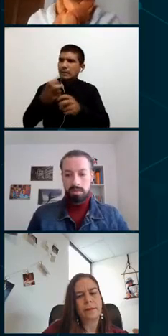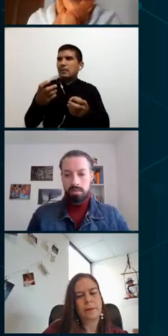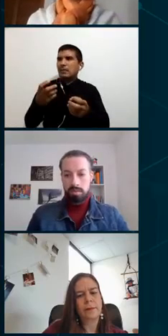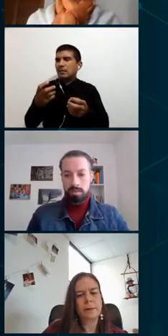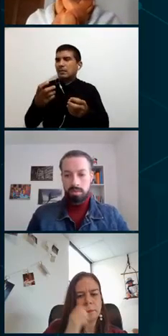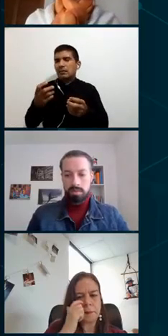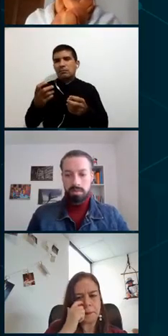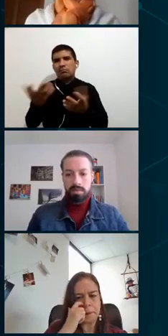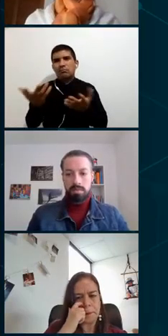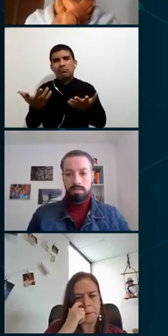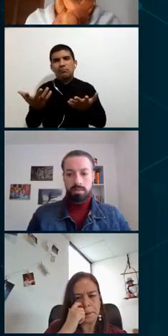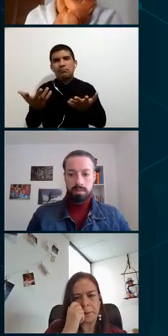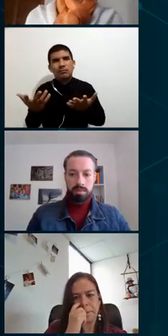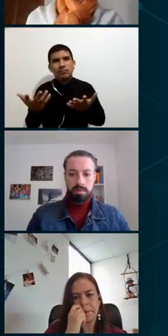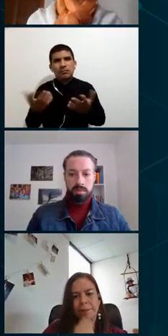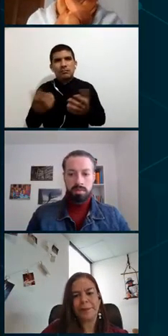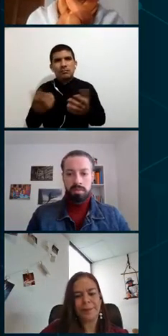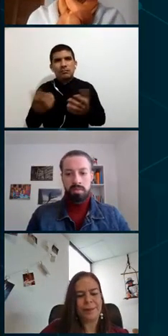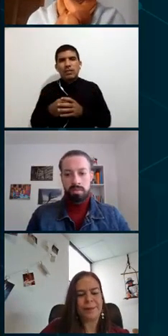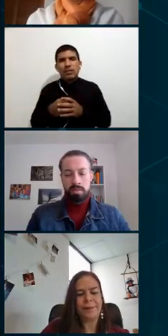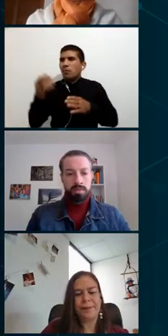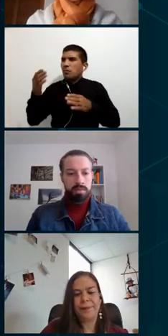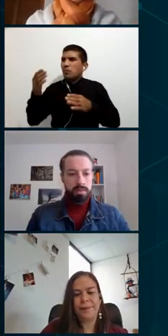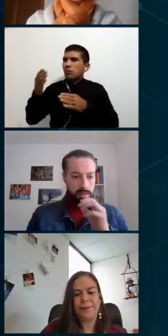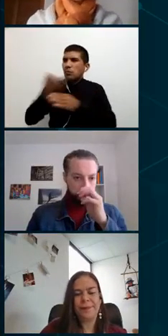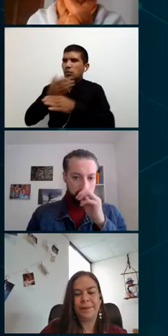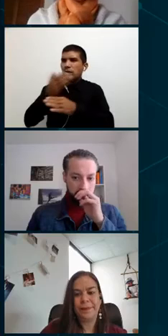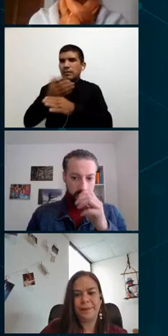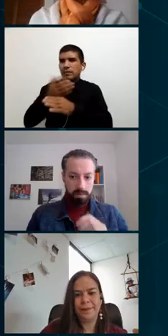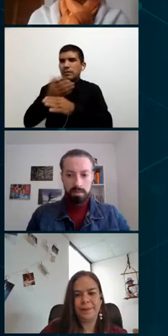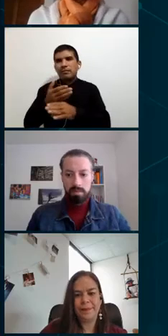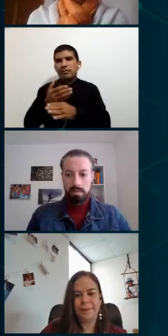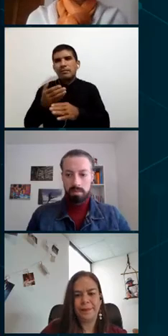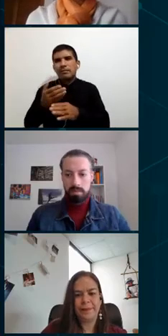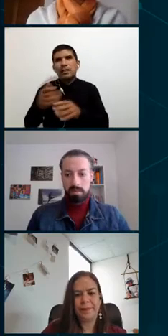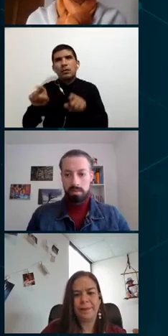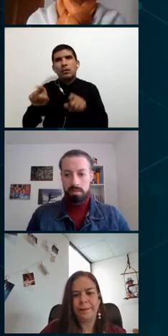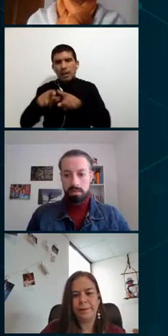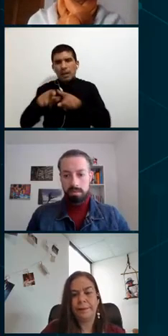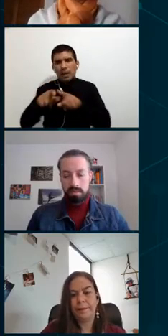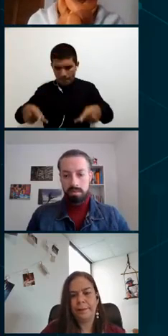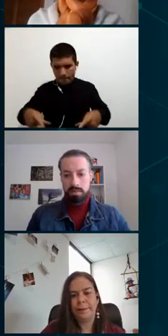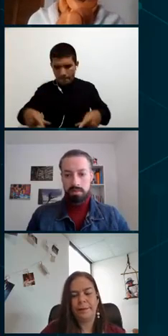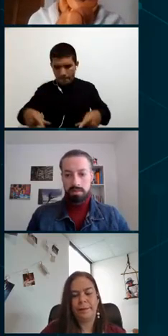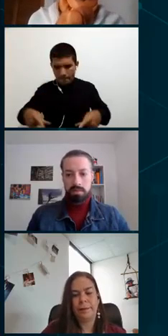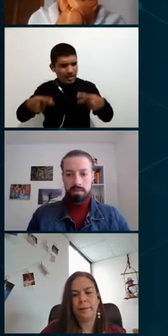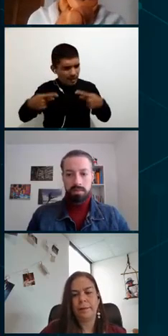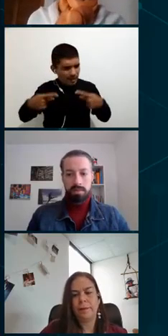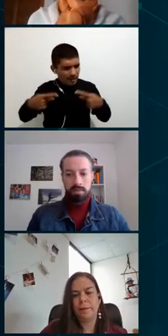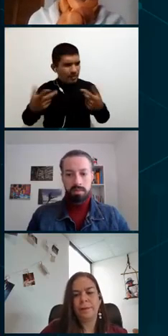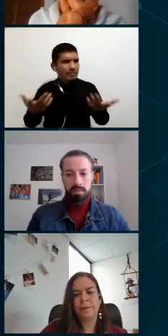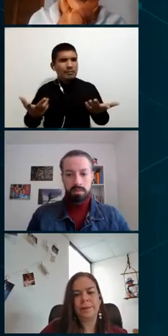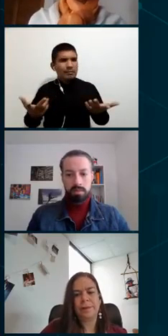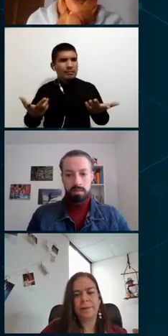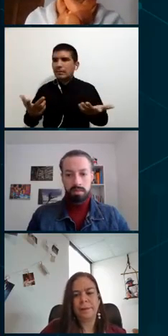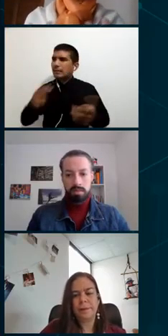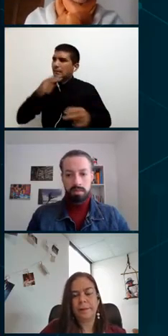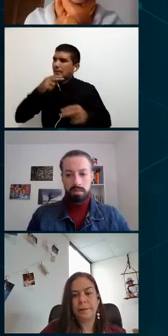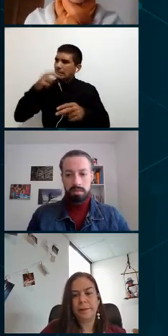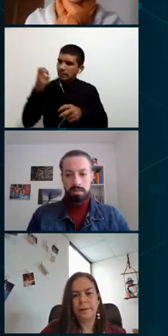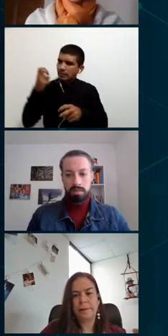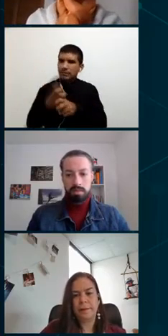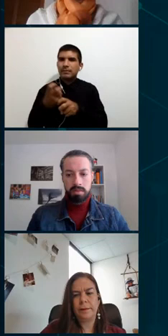aquellos problemas que en mi concepto es la vida misma, o sea, es inevitable, que son